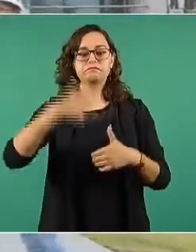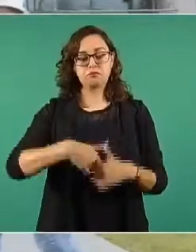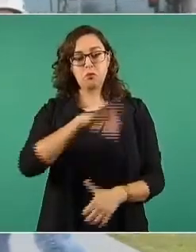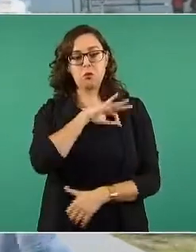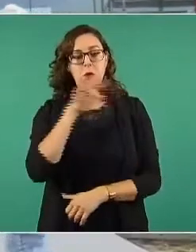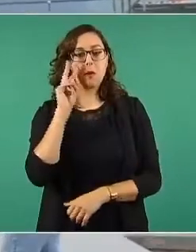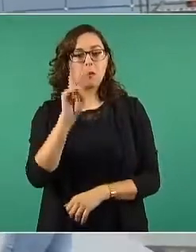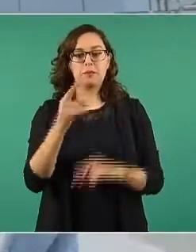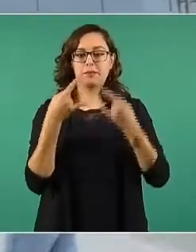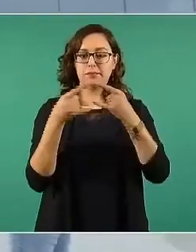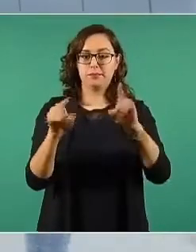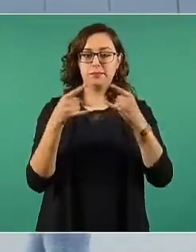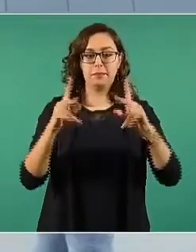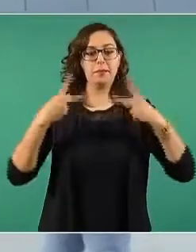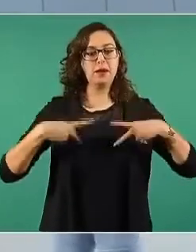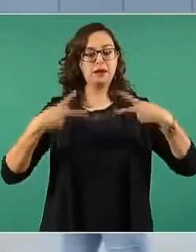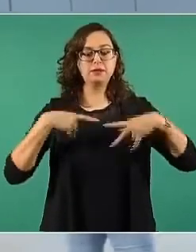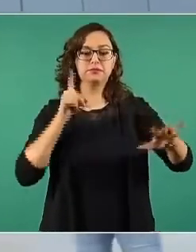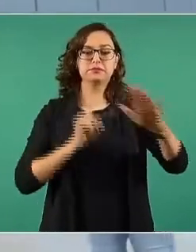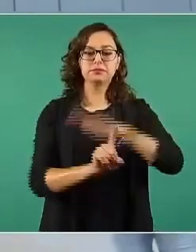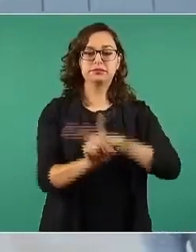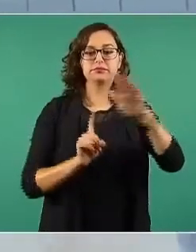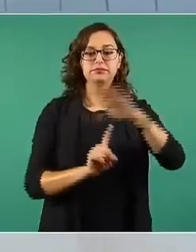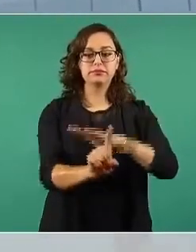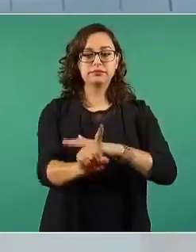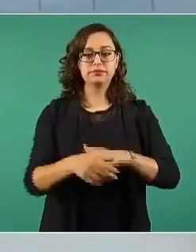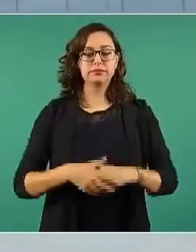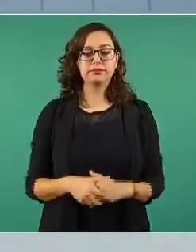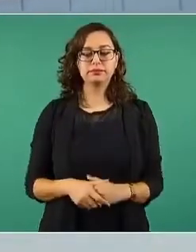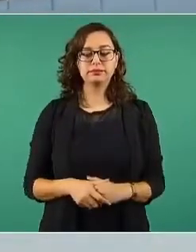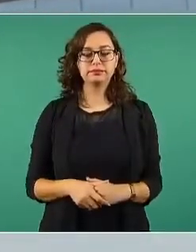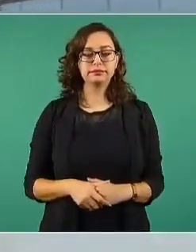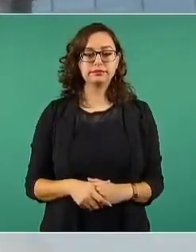acceso principal para los trabajadores.